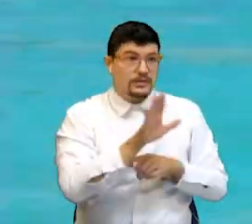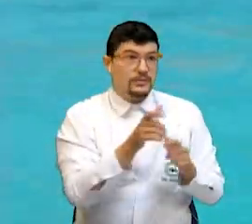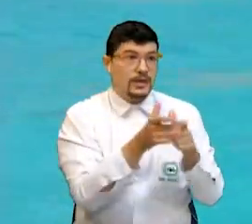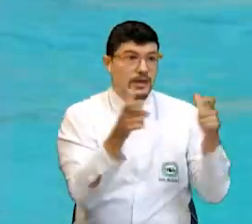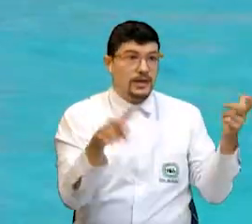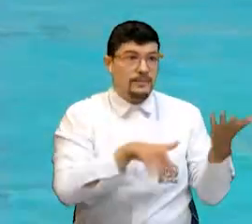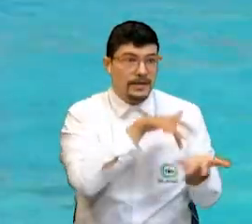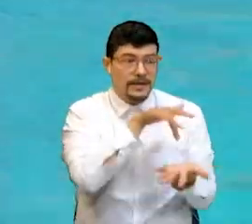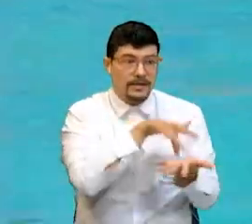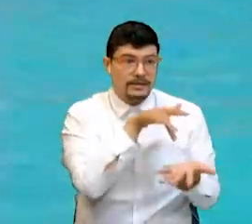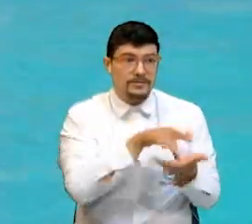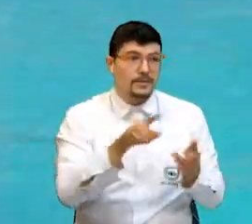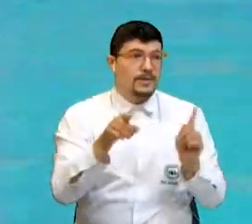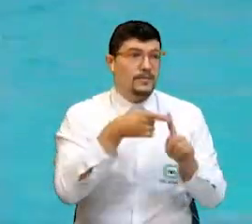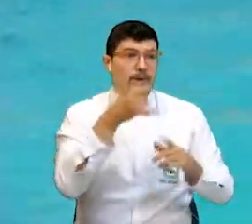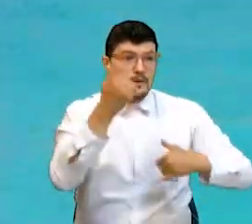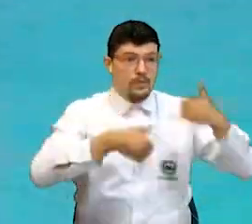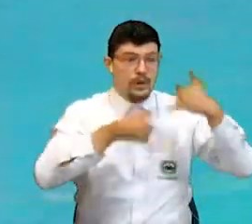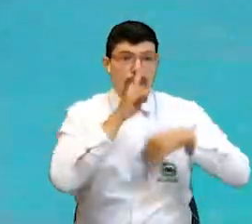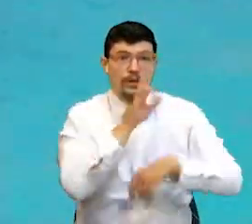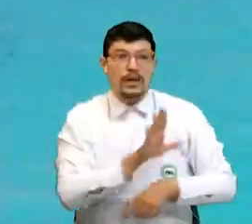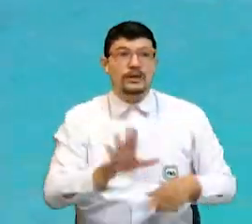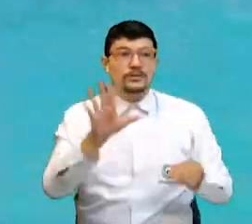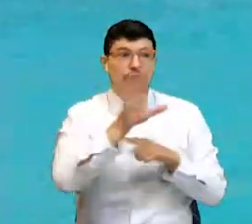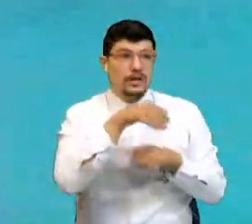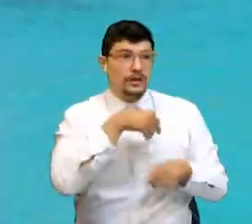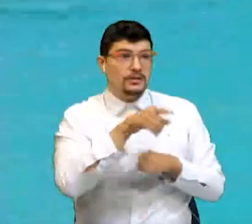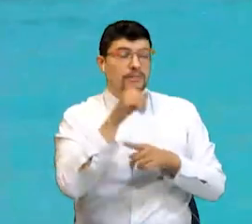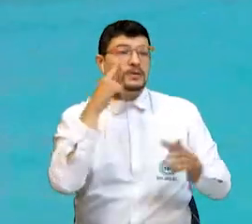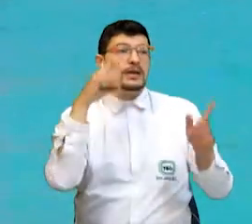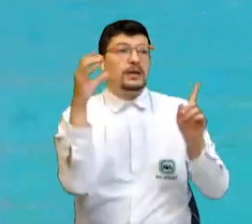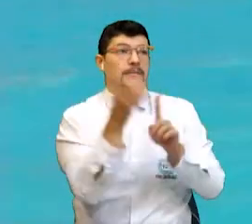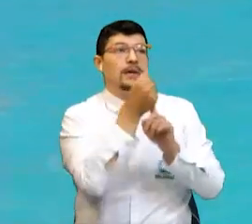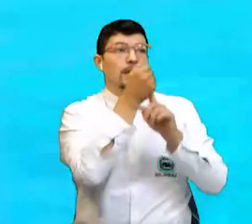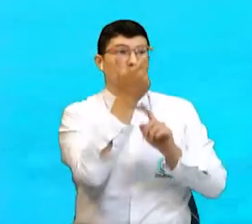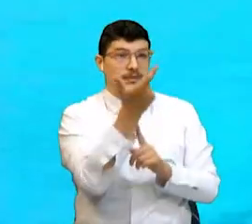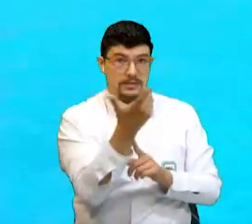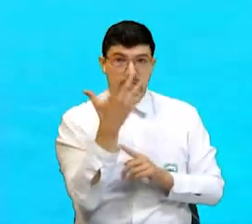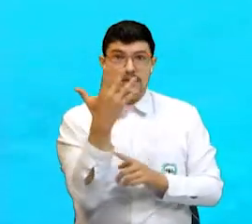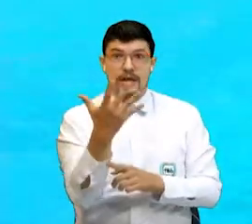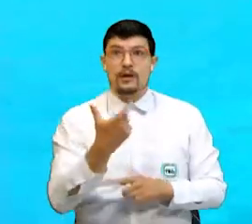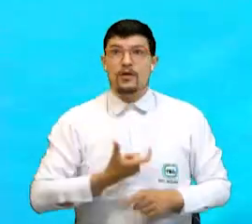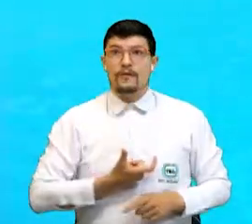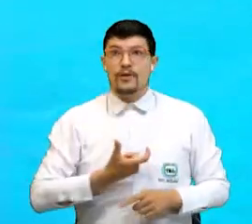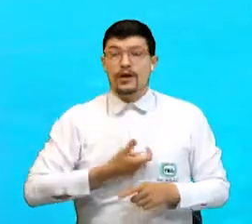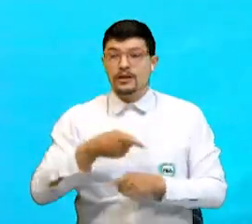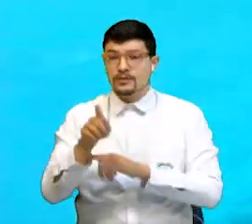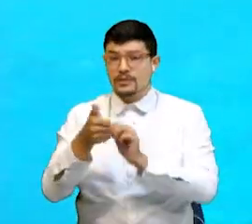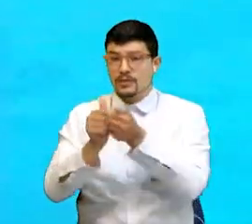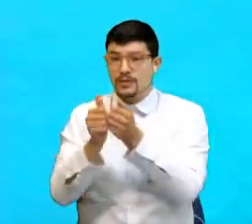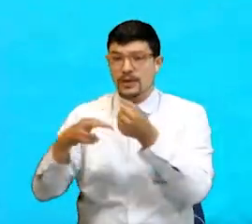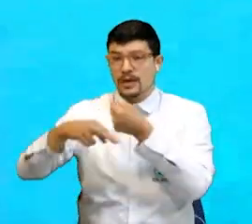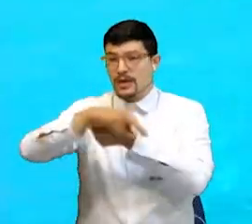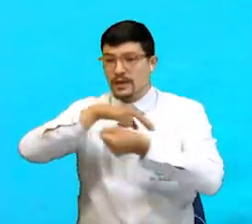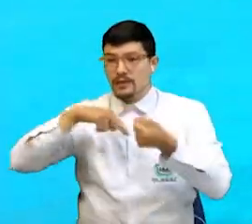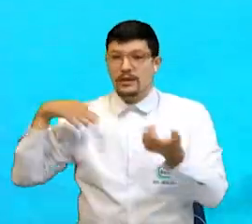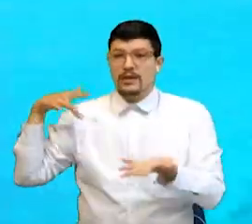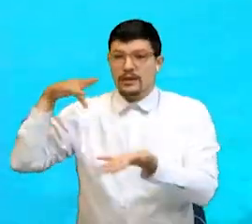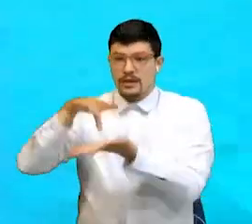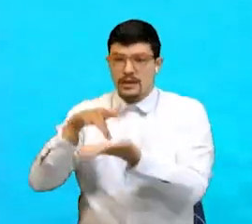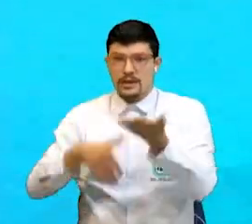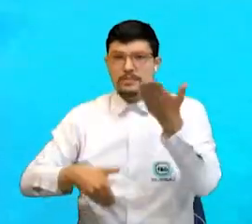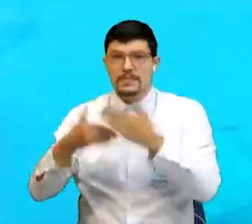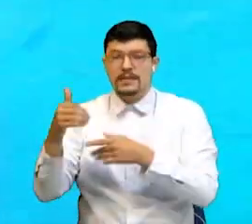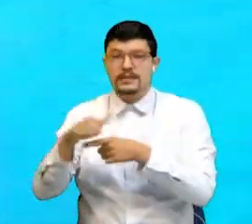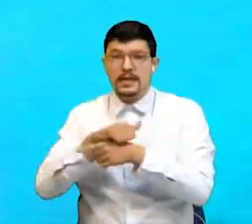en sus primeros juegos nacionales en donde lograron cinco bronces las deportistas de la región llegaron y de inmediato retomaron